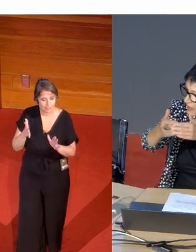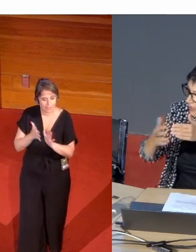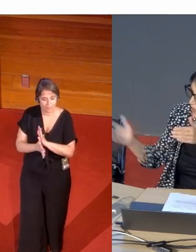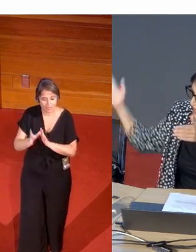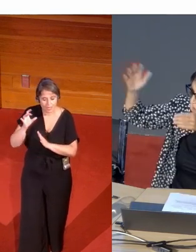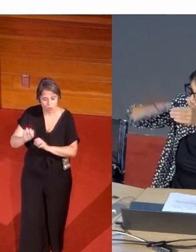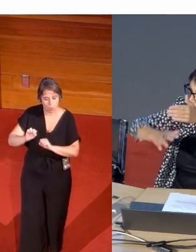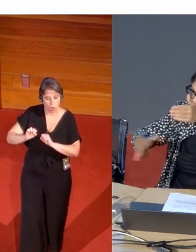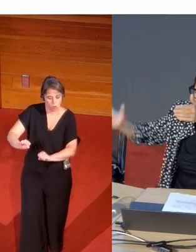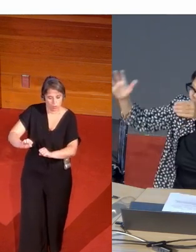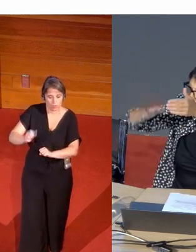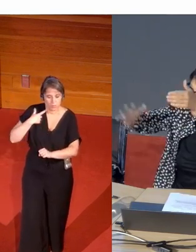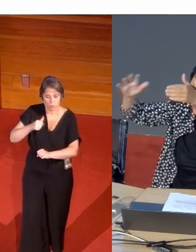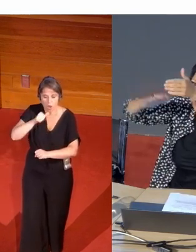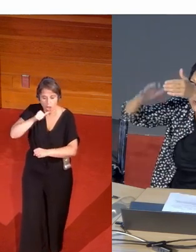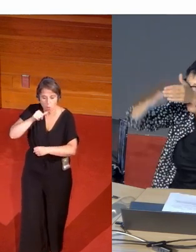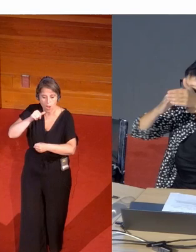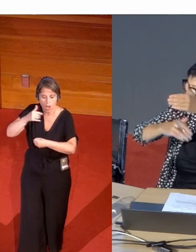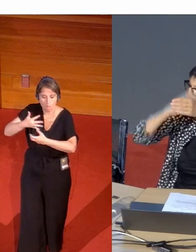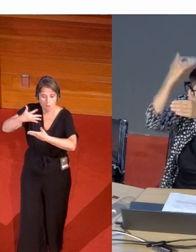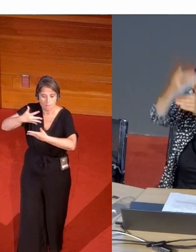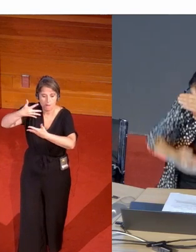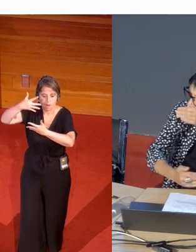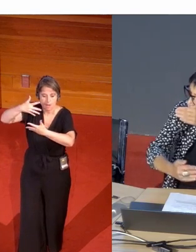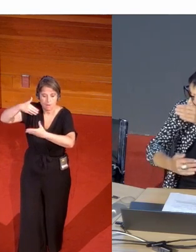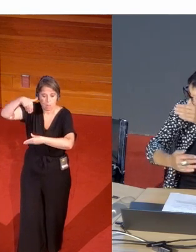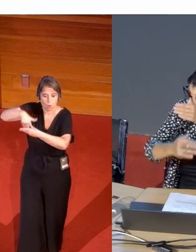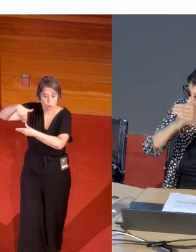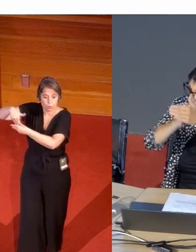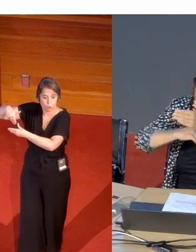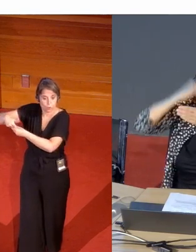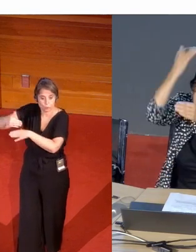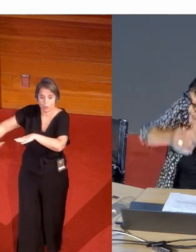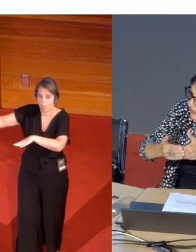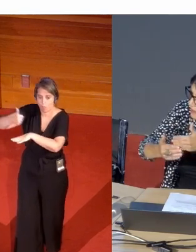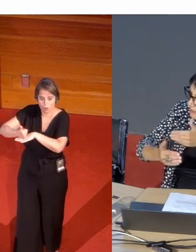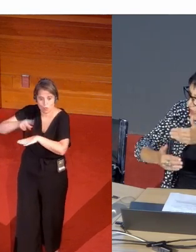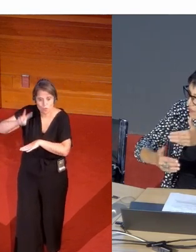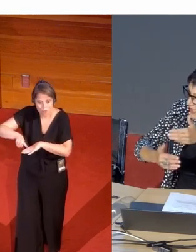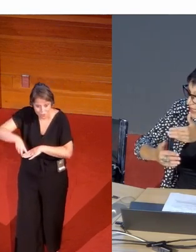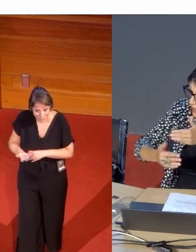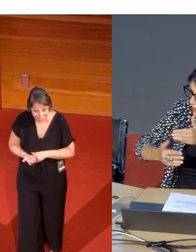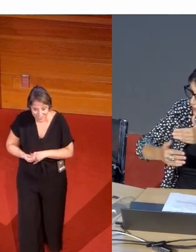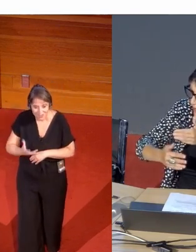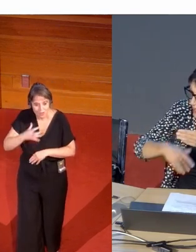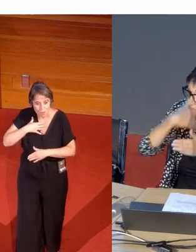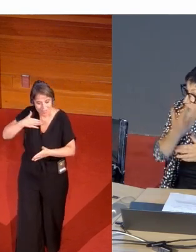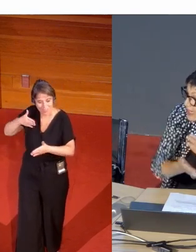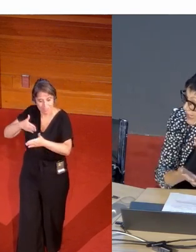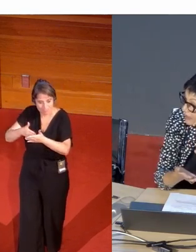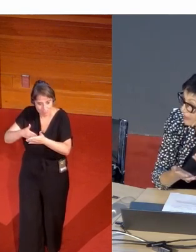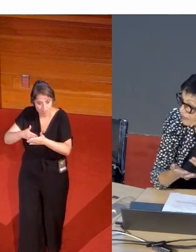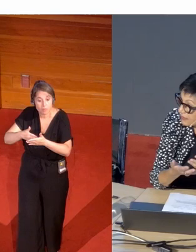dique el que va llegando agua van llegando votos votos votos pero nunca consiguen el poder nunca consiguen saltar la presa